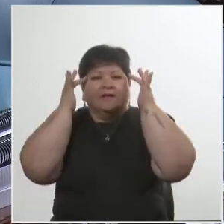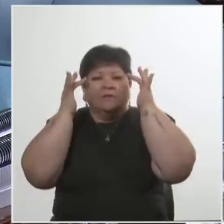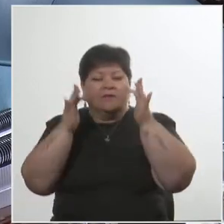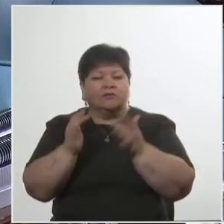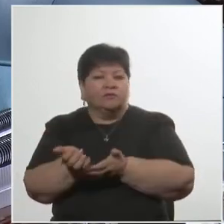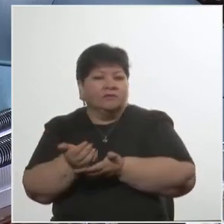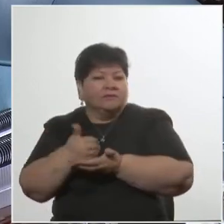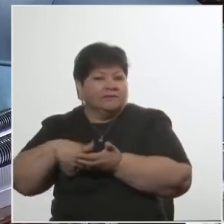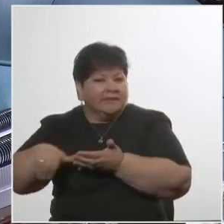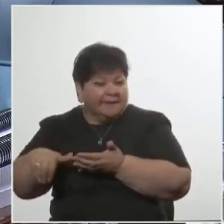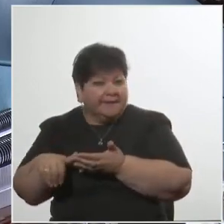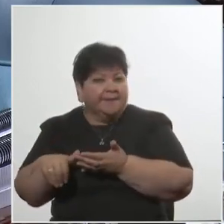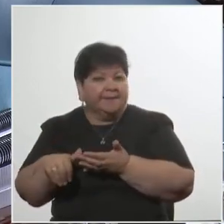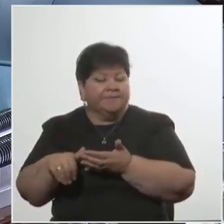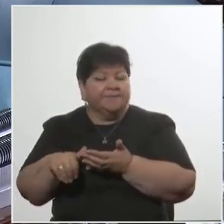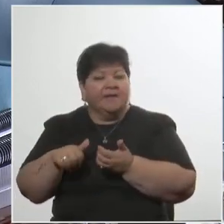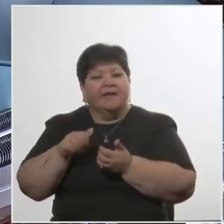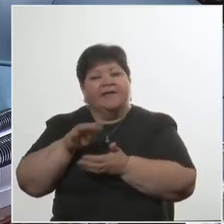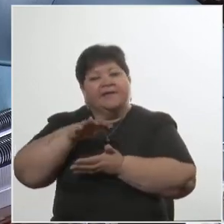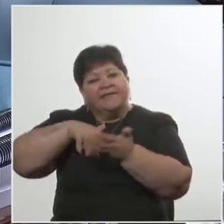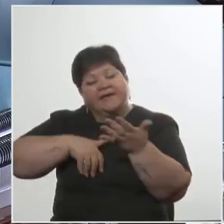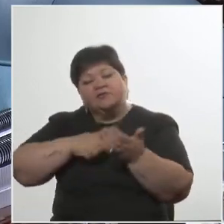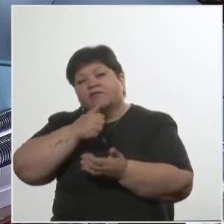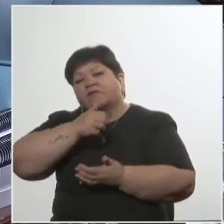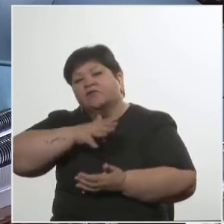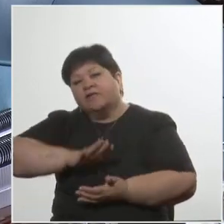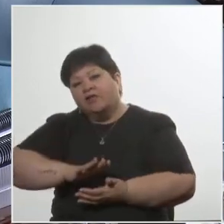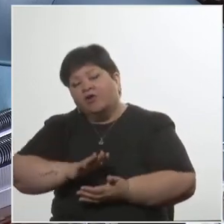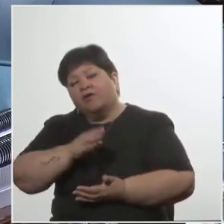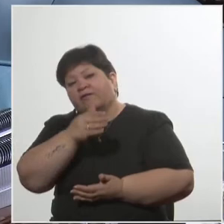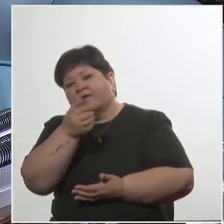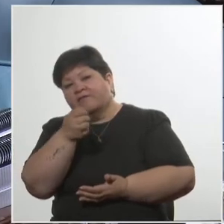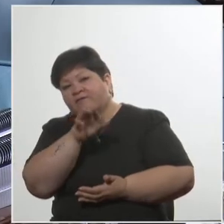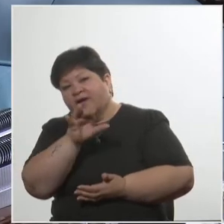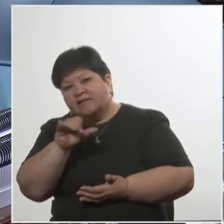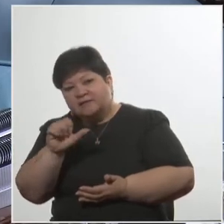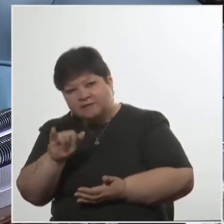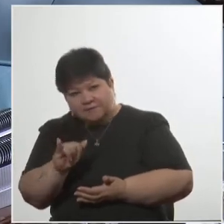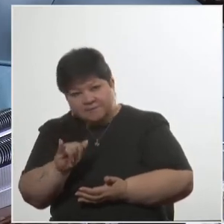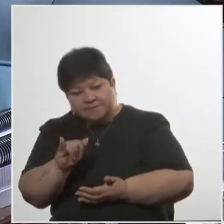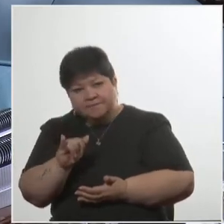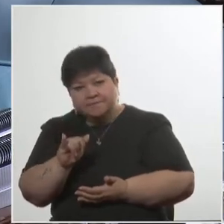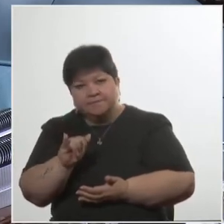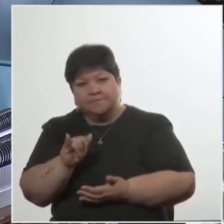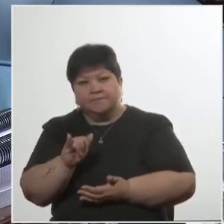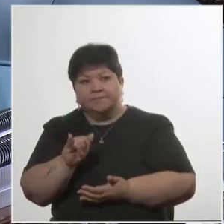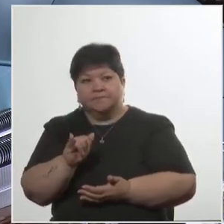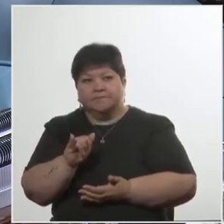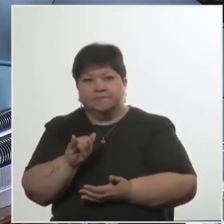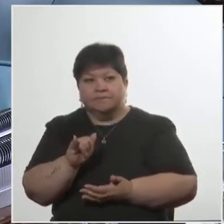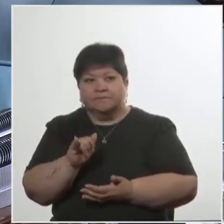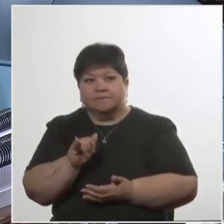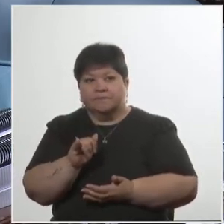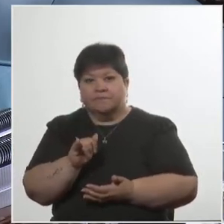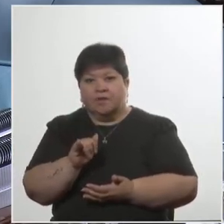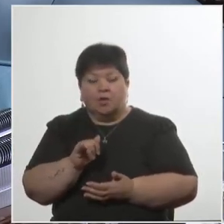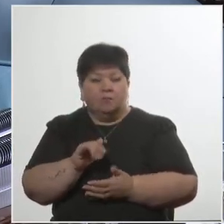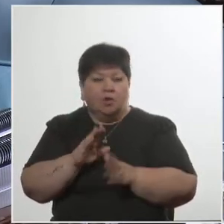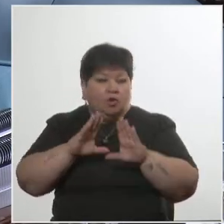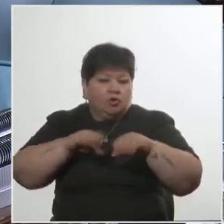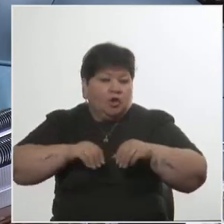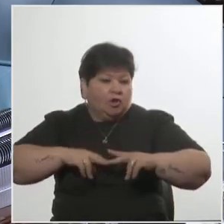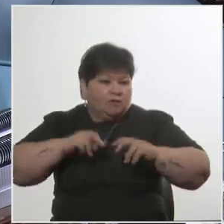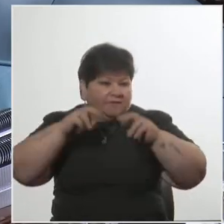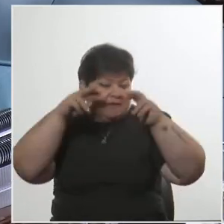quita los textos de un historiador de la valía como de massi y que hace una visión como todos los investigadores